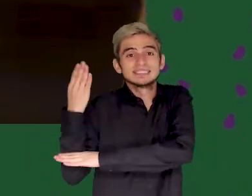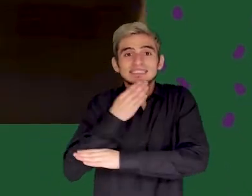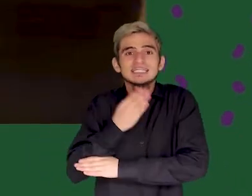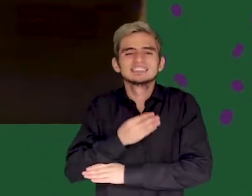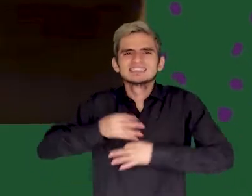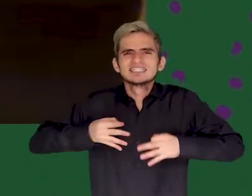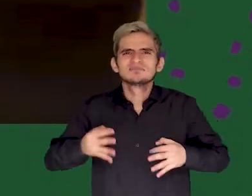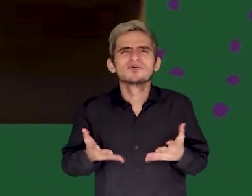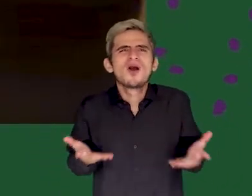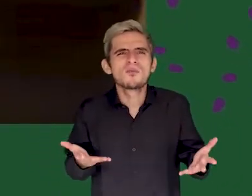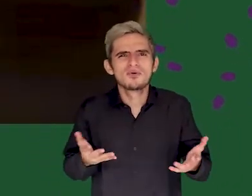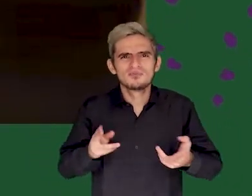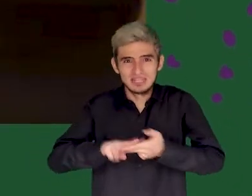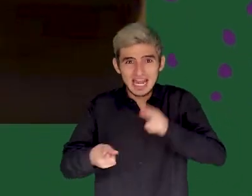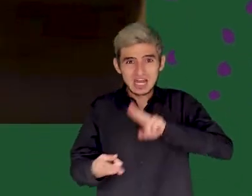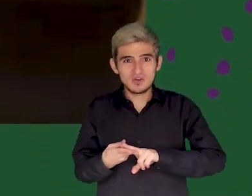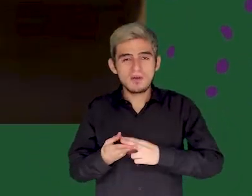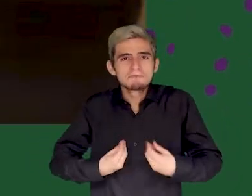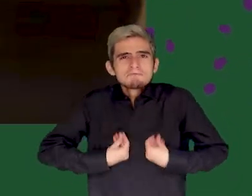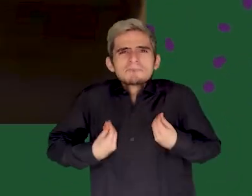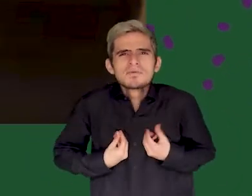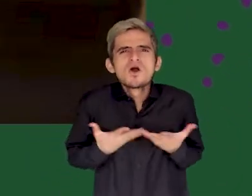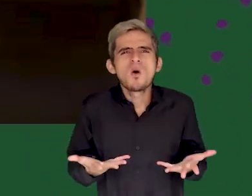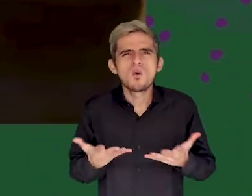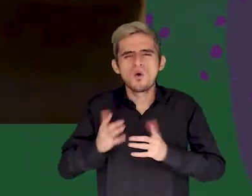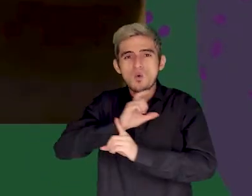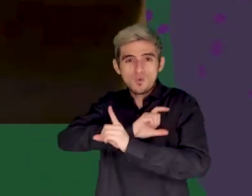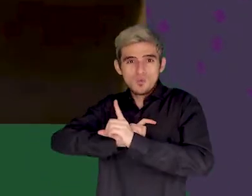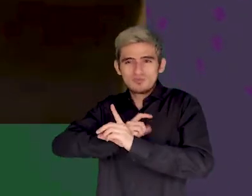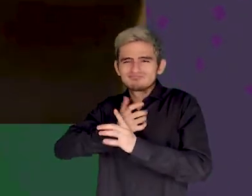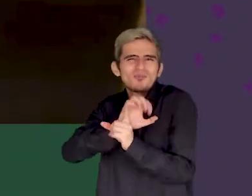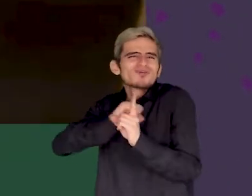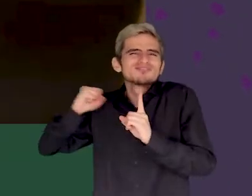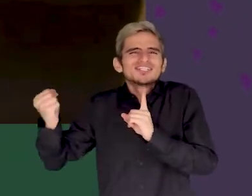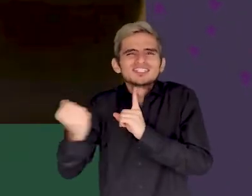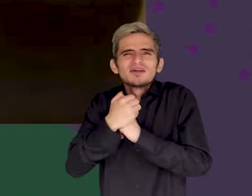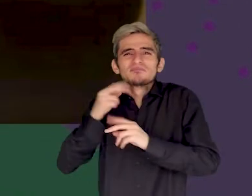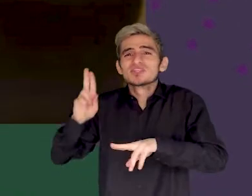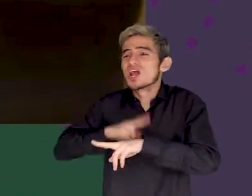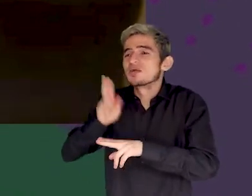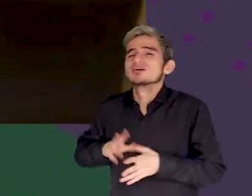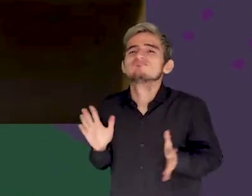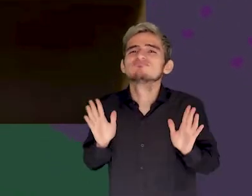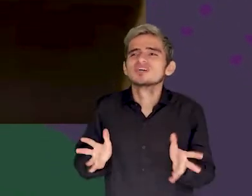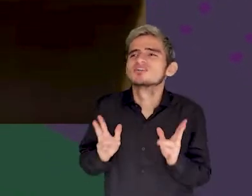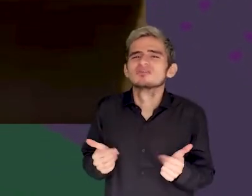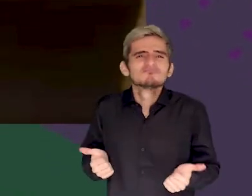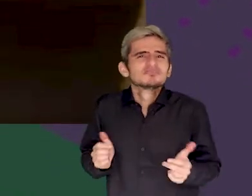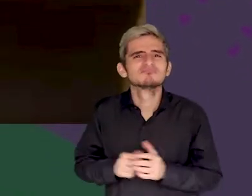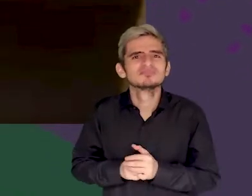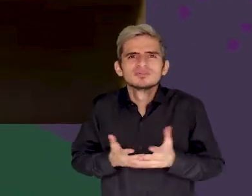El cine, siempre dicen, refleja la vida, pues entonces, como nosotros como sociedad hemos normalizado un montón de